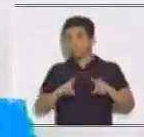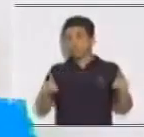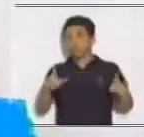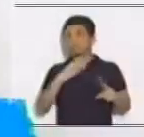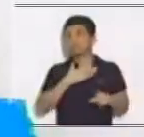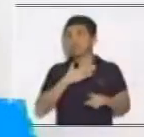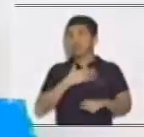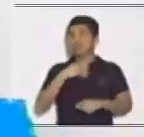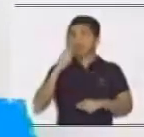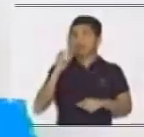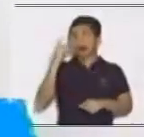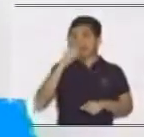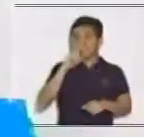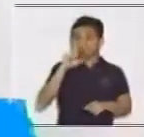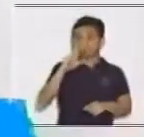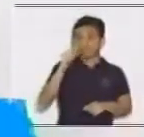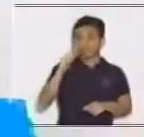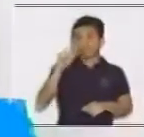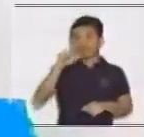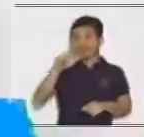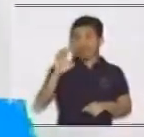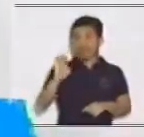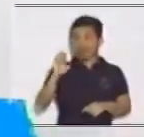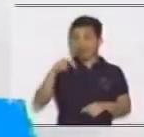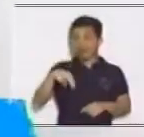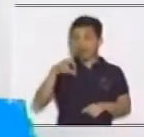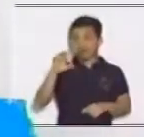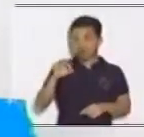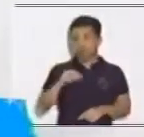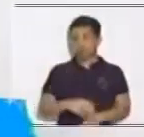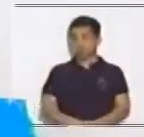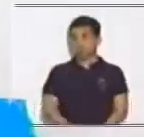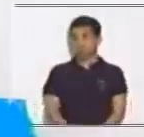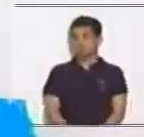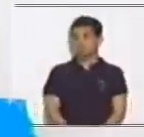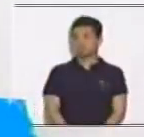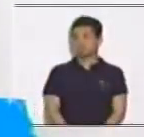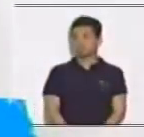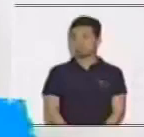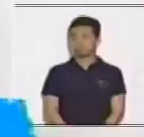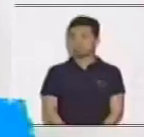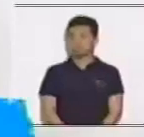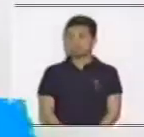Número 2. El triángulo rectángulo escaleno.